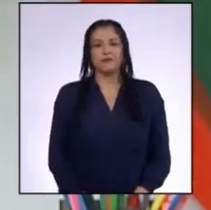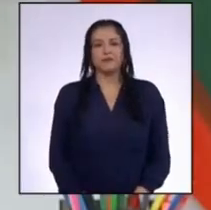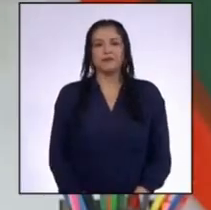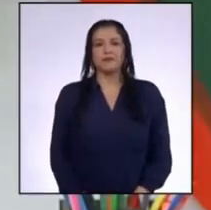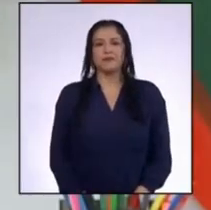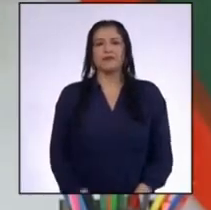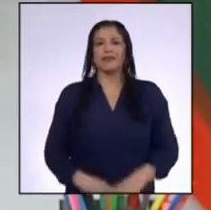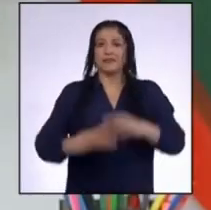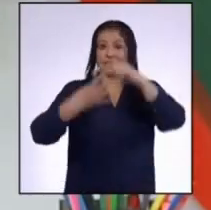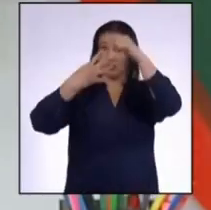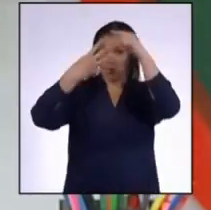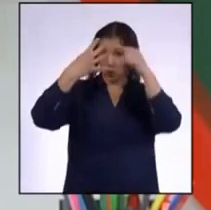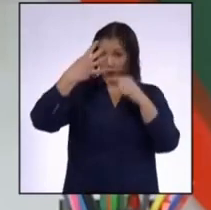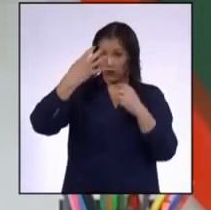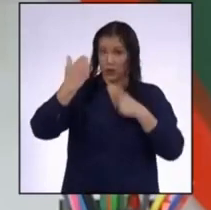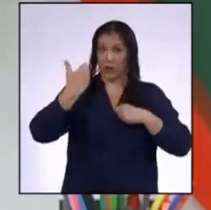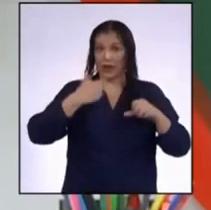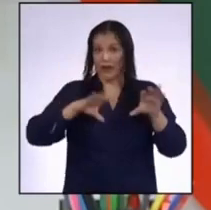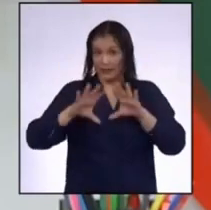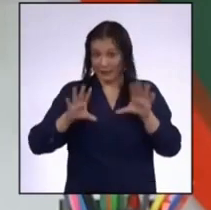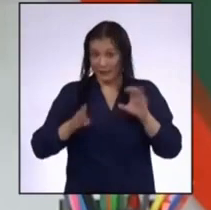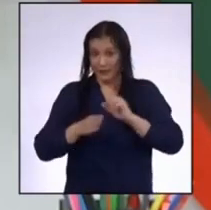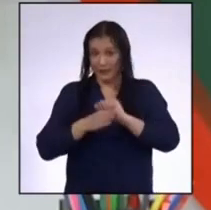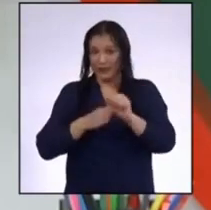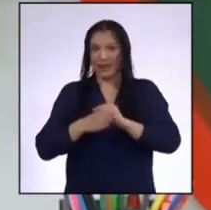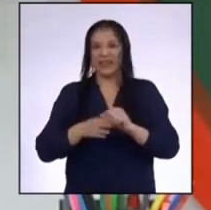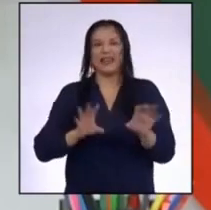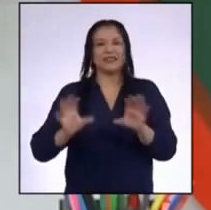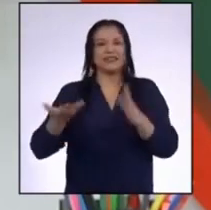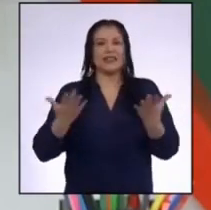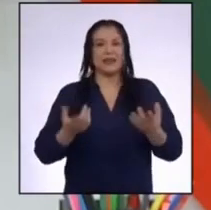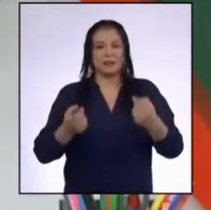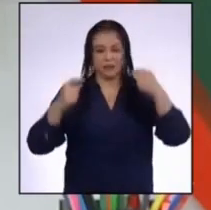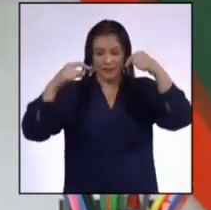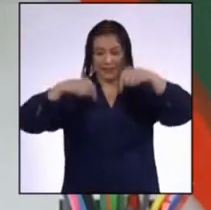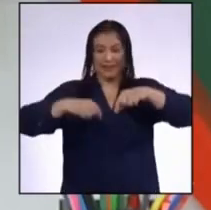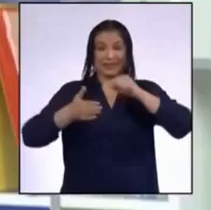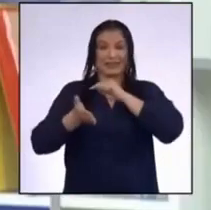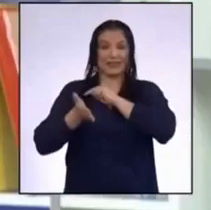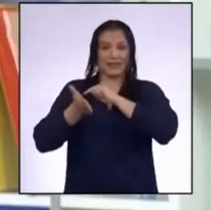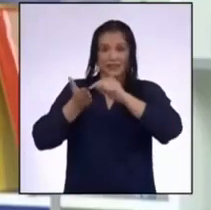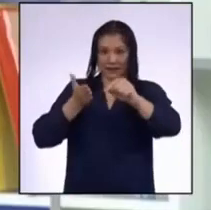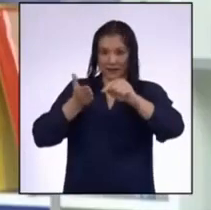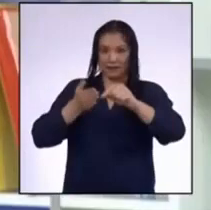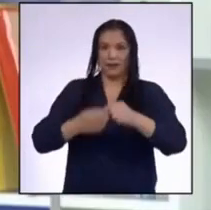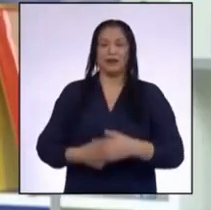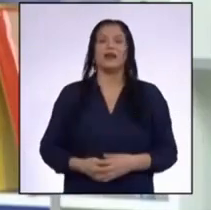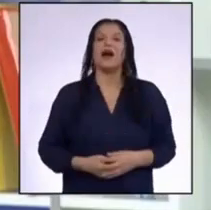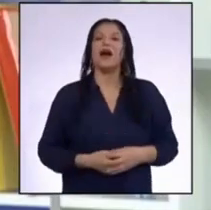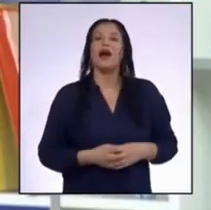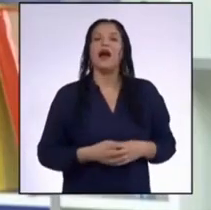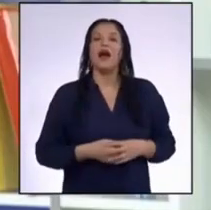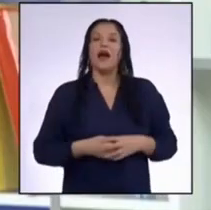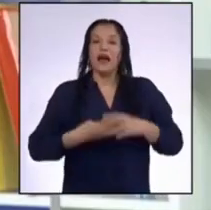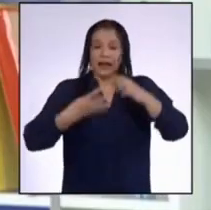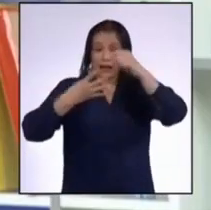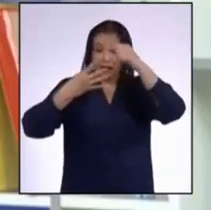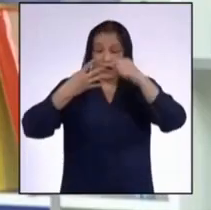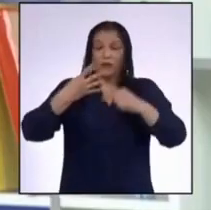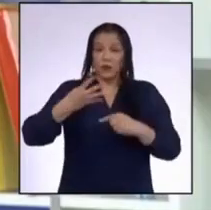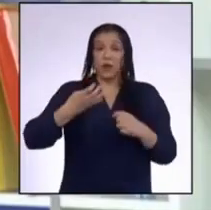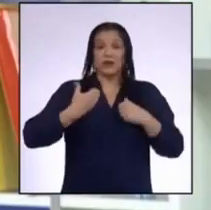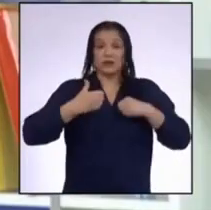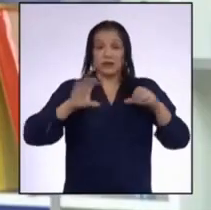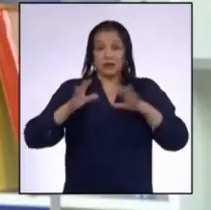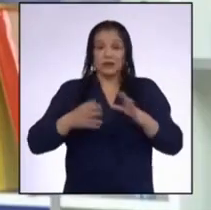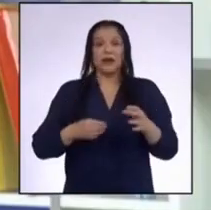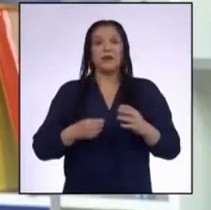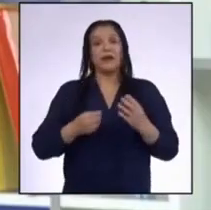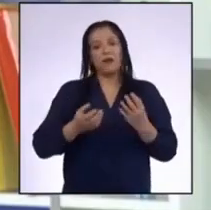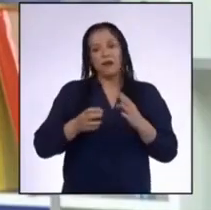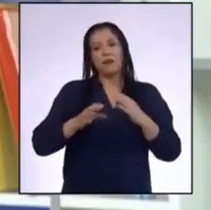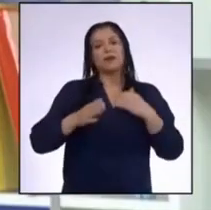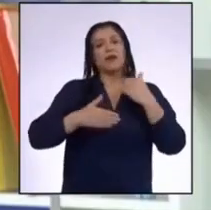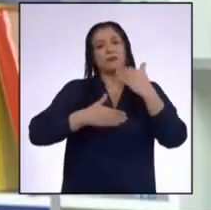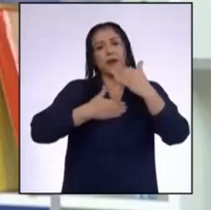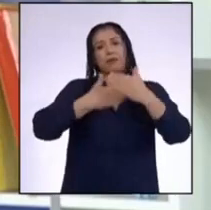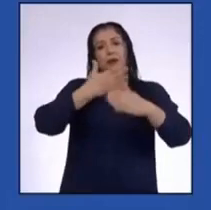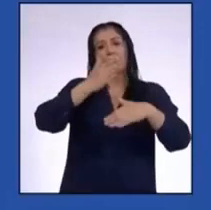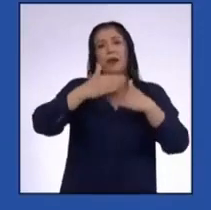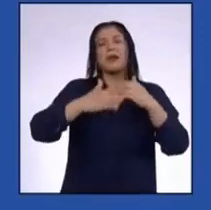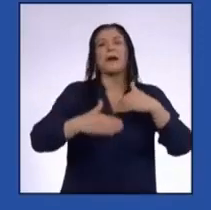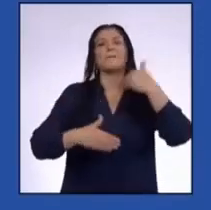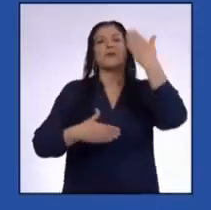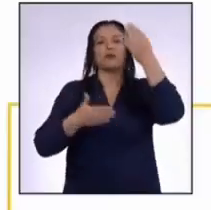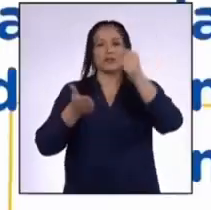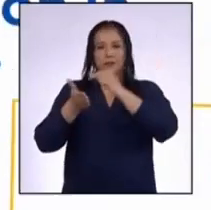Estas primeras cuatro actividades las realizaremos en esta semana. Y estas siguientes cuatro actividades las desarrollaremos en la